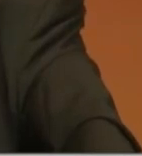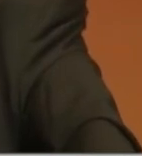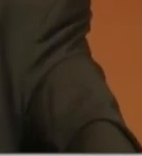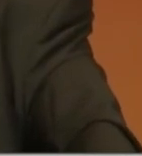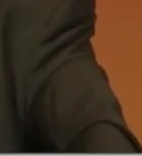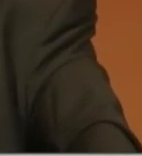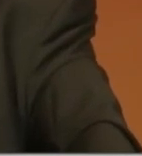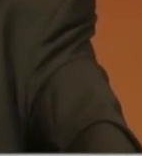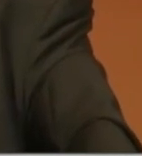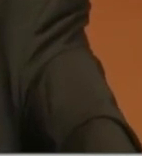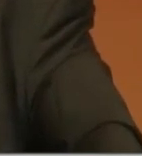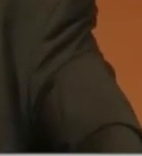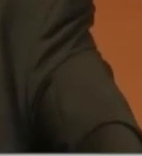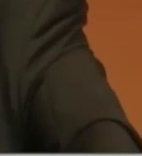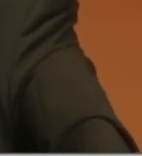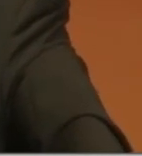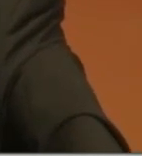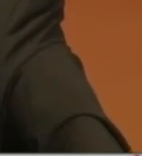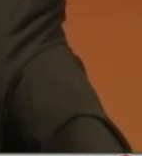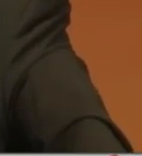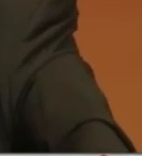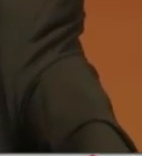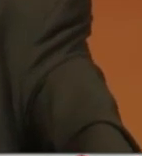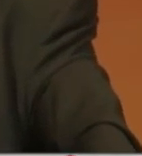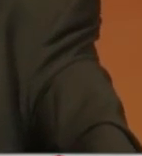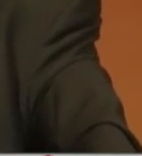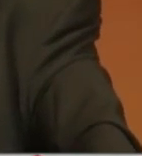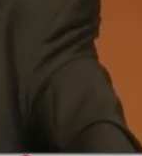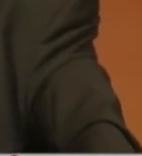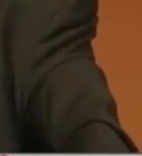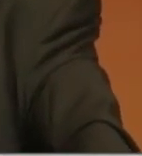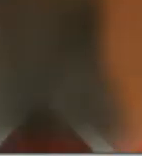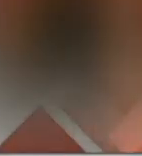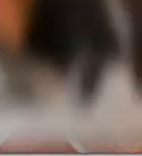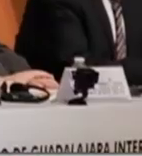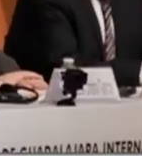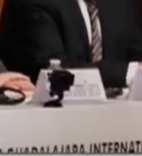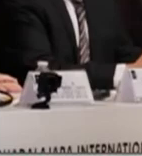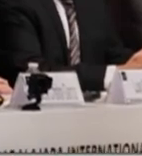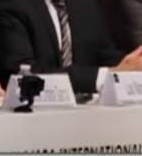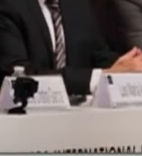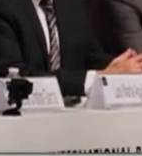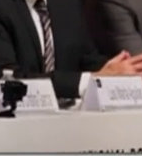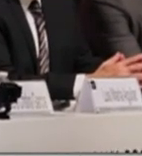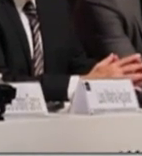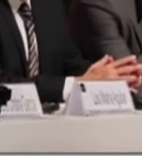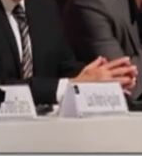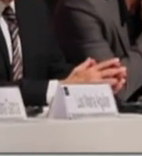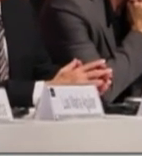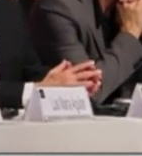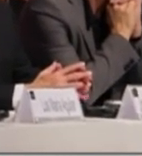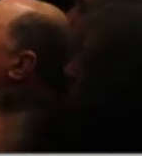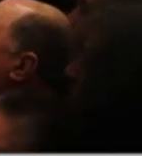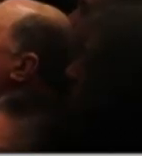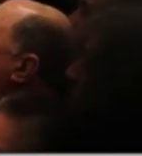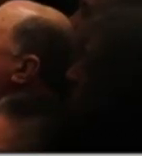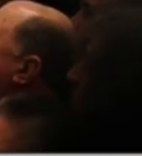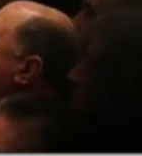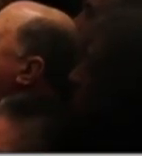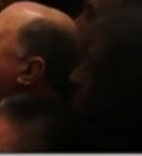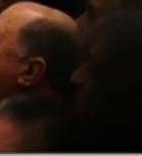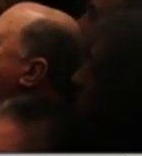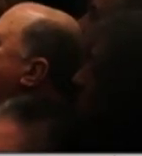común. Yo es lo que he intentado hacer, he intentado esa labor de mediación. Las actividades de la 31ª edición de la